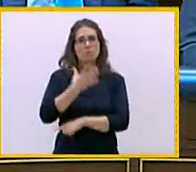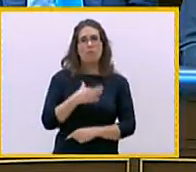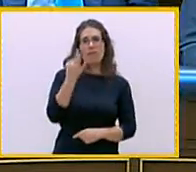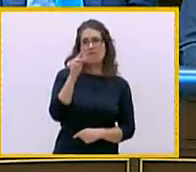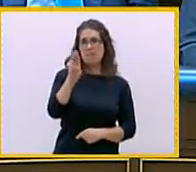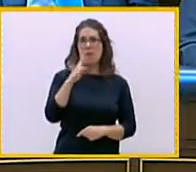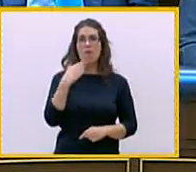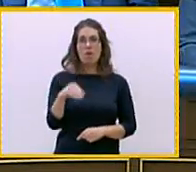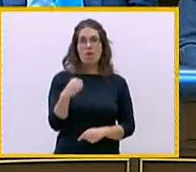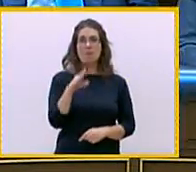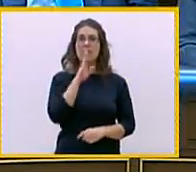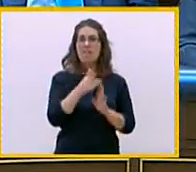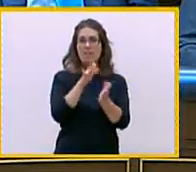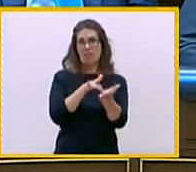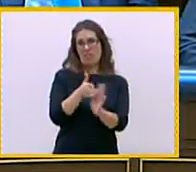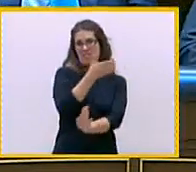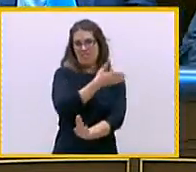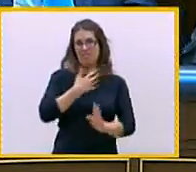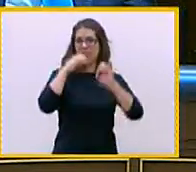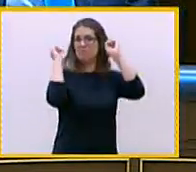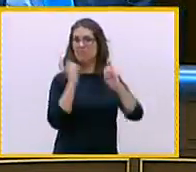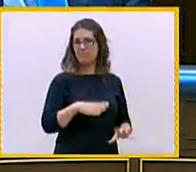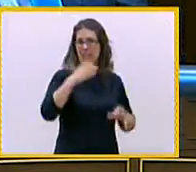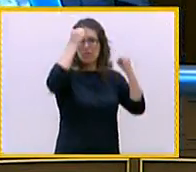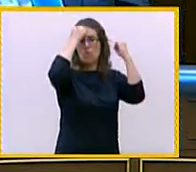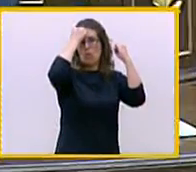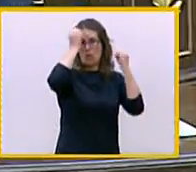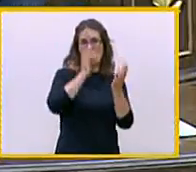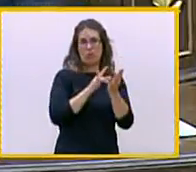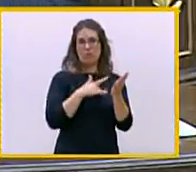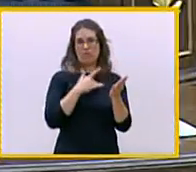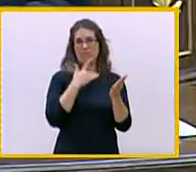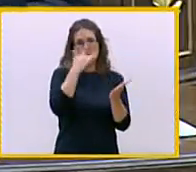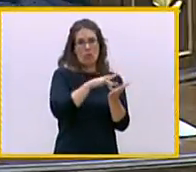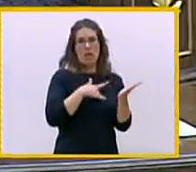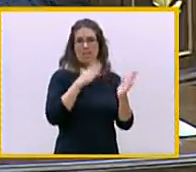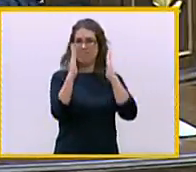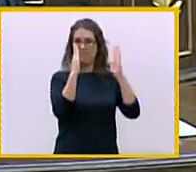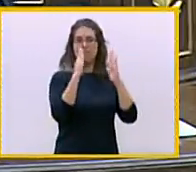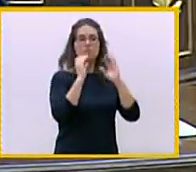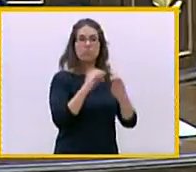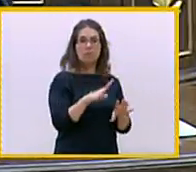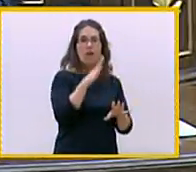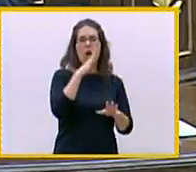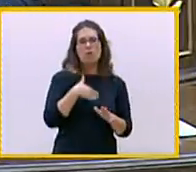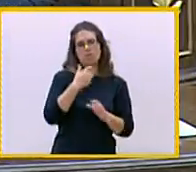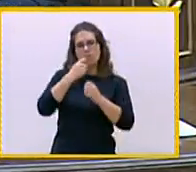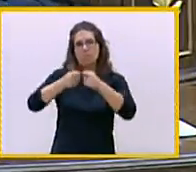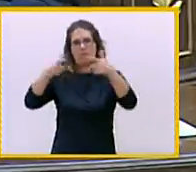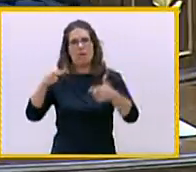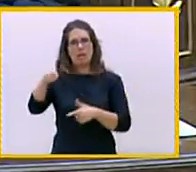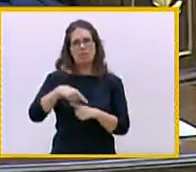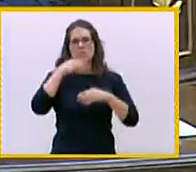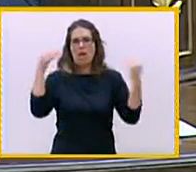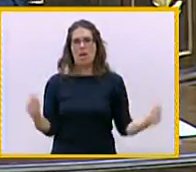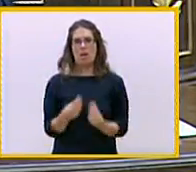que abandonaron sus estudios durante el ciclo expansivo. En los 2 últimos años, los alumnos matriculados